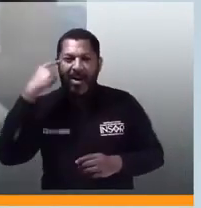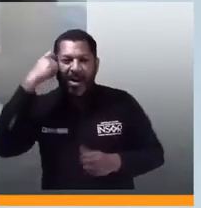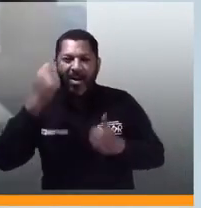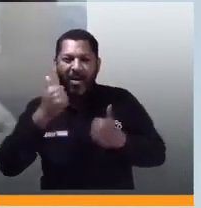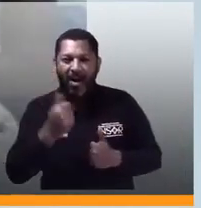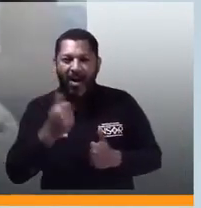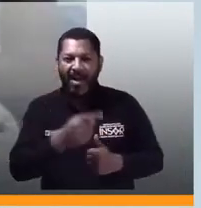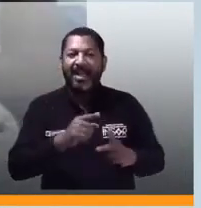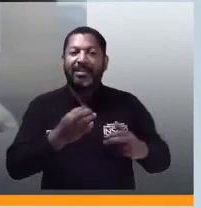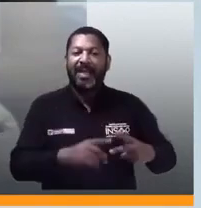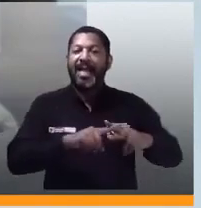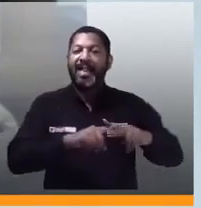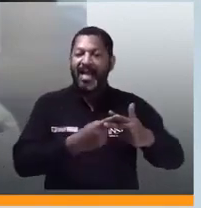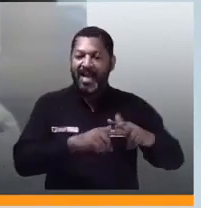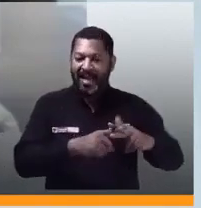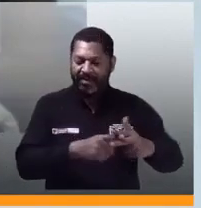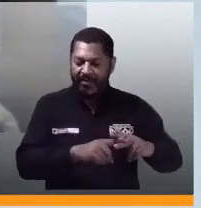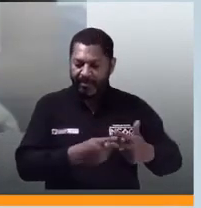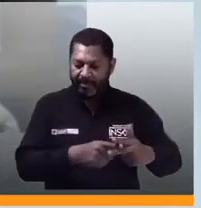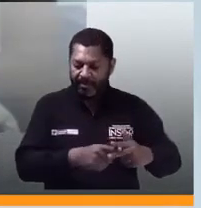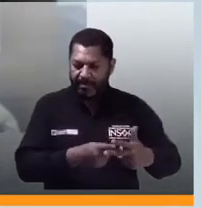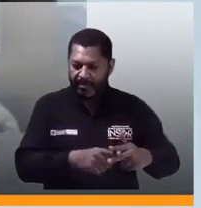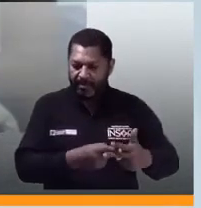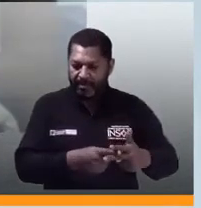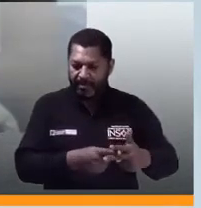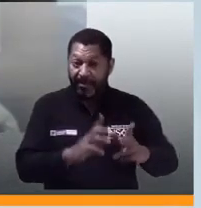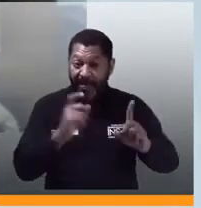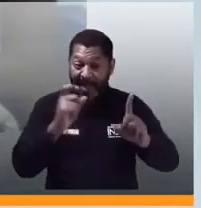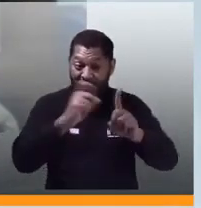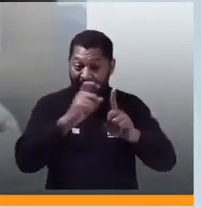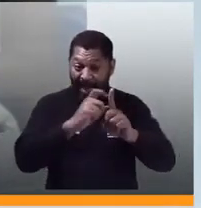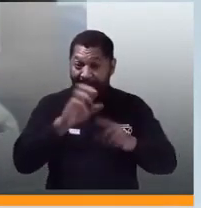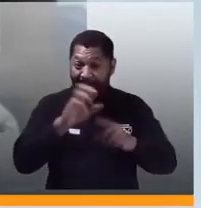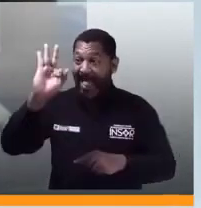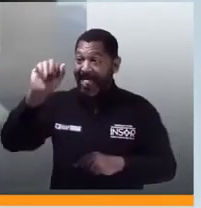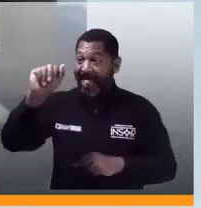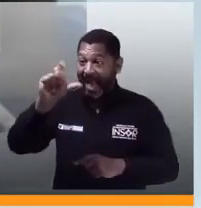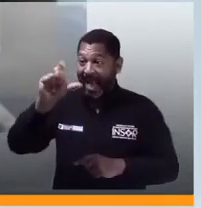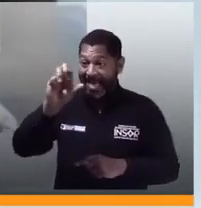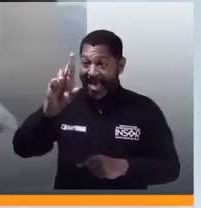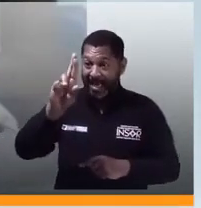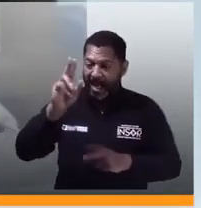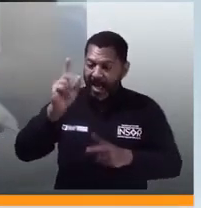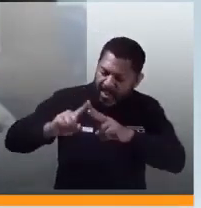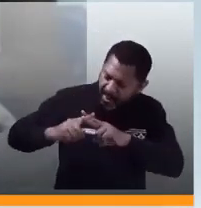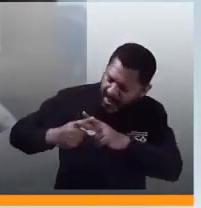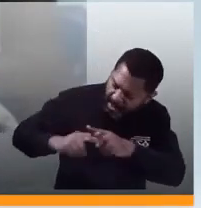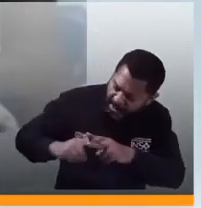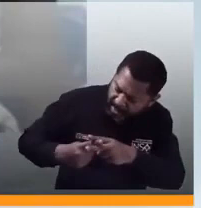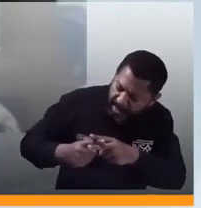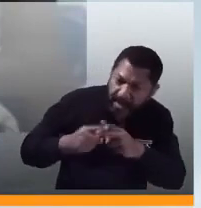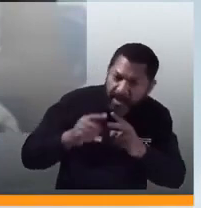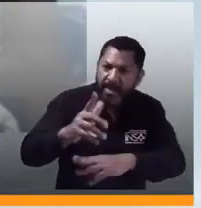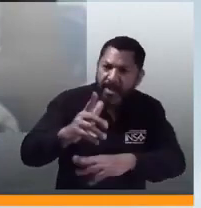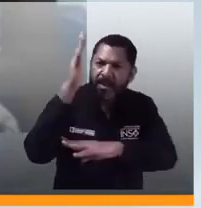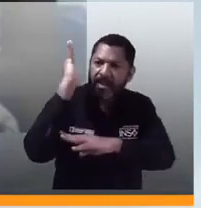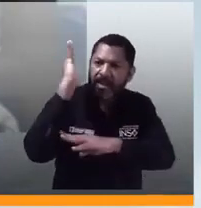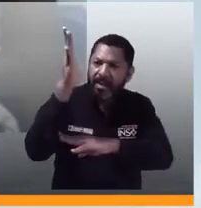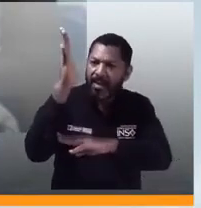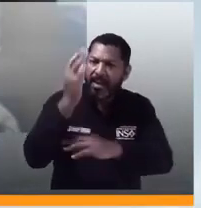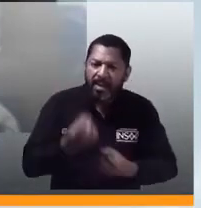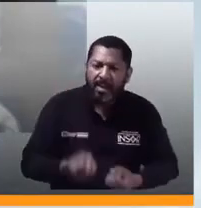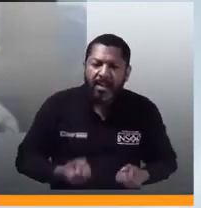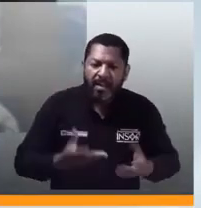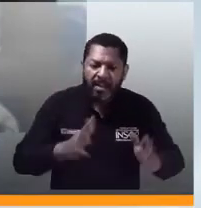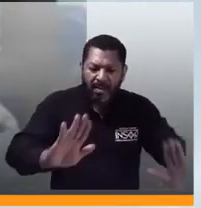taller. Cuando mencionan la palabra taller, diseñar un taller orientado al desarrollo del potencial